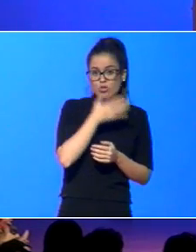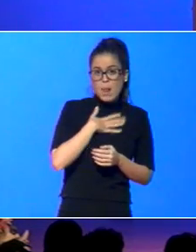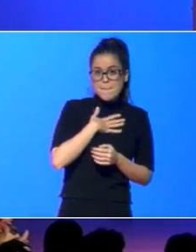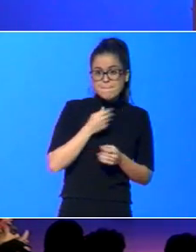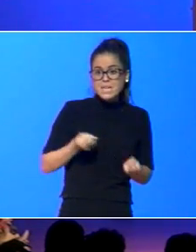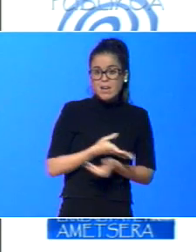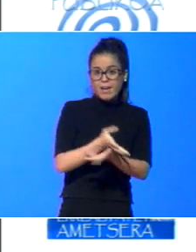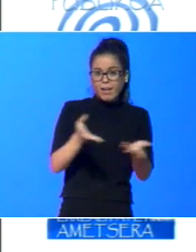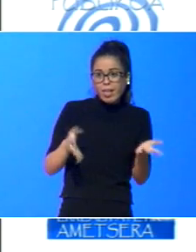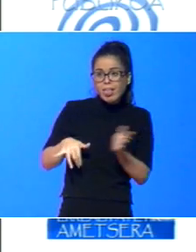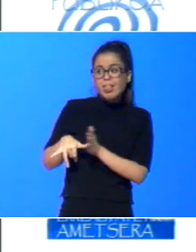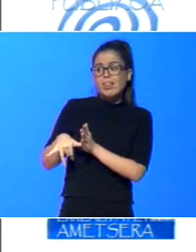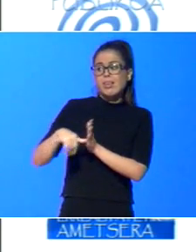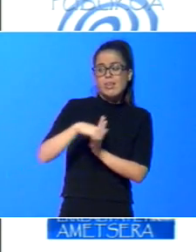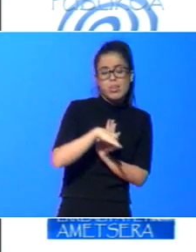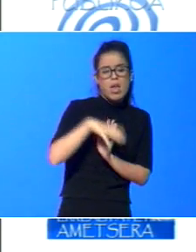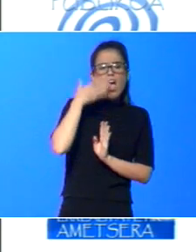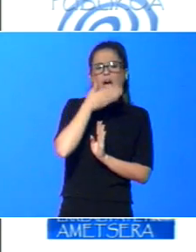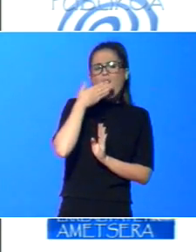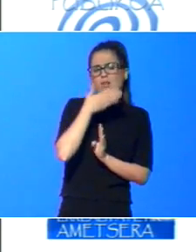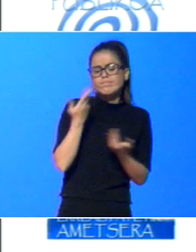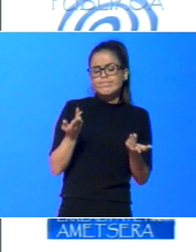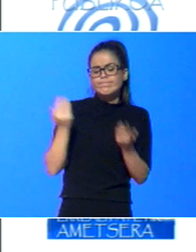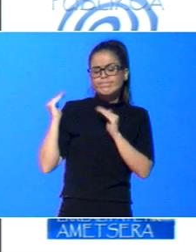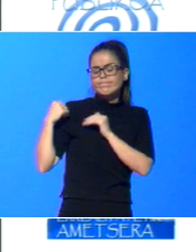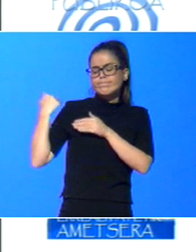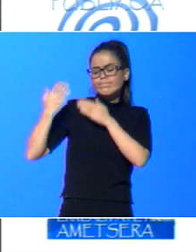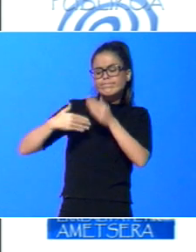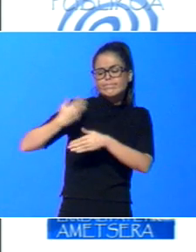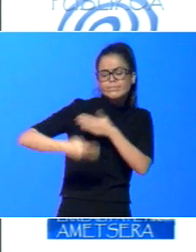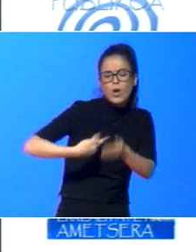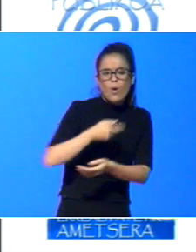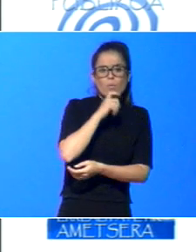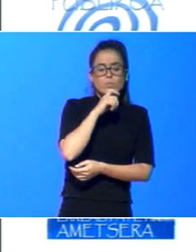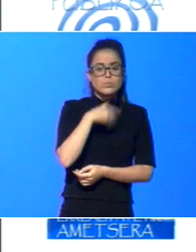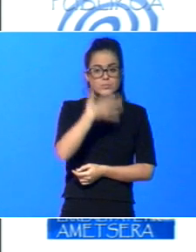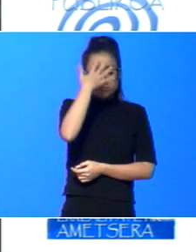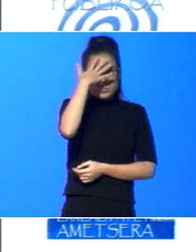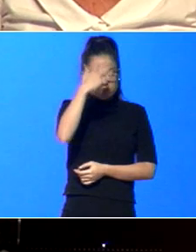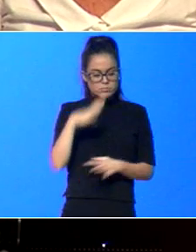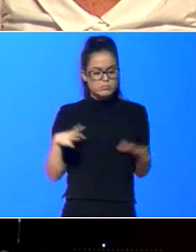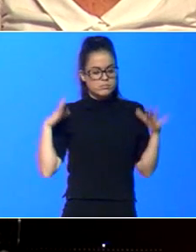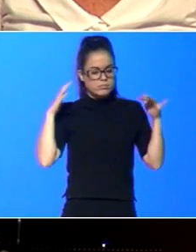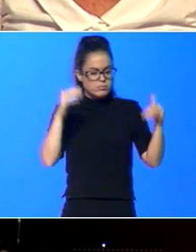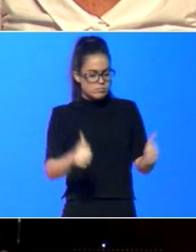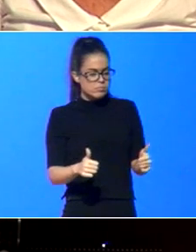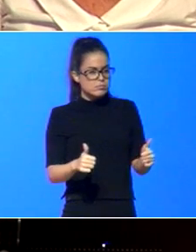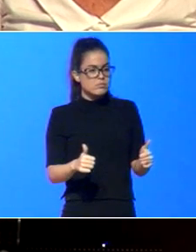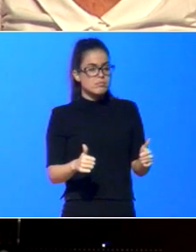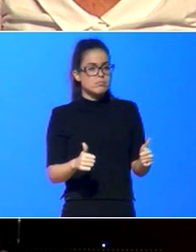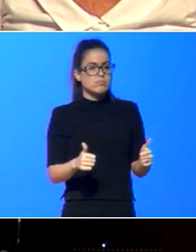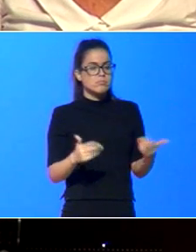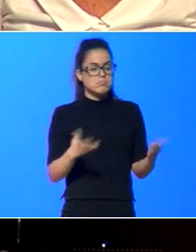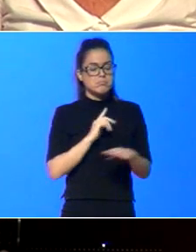zelako ibilbidi egon dan, ez? Niko horatzen dut, ni hasi nintzen ean, largoita iruan,